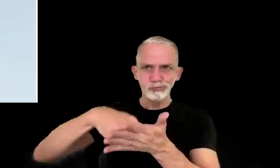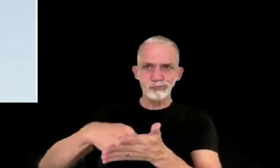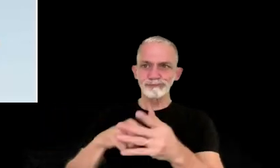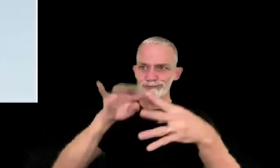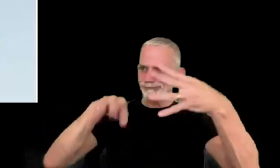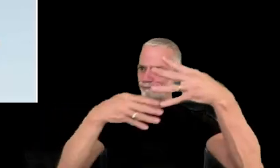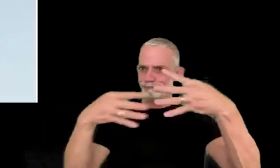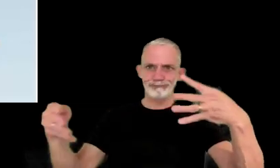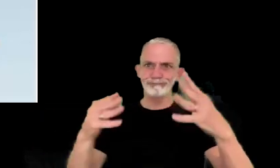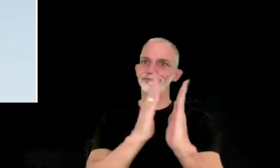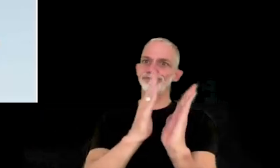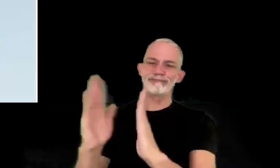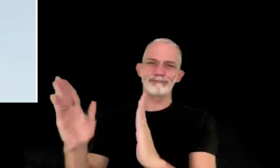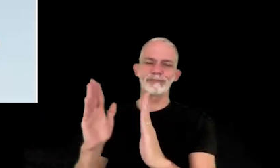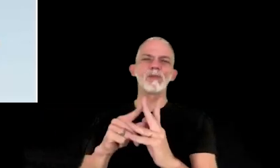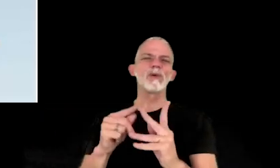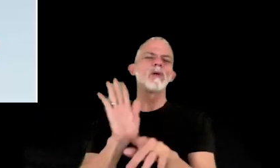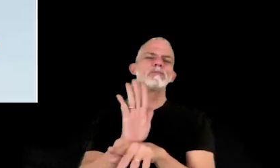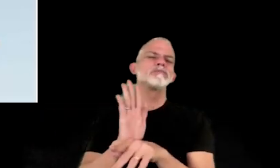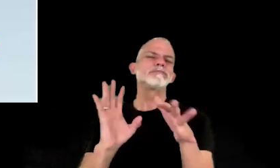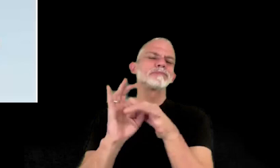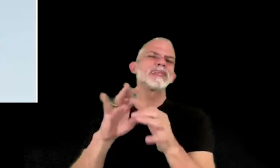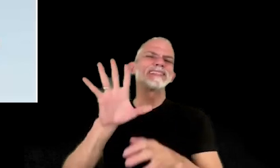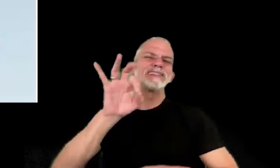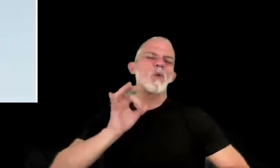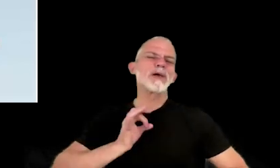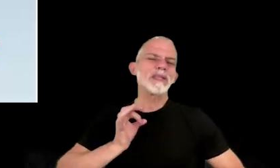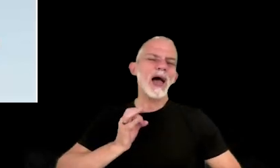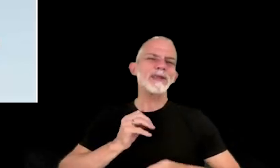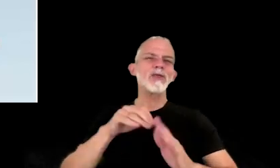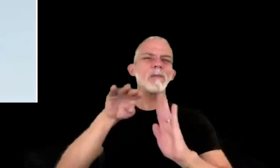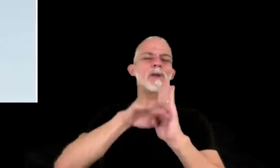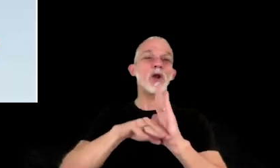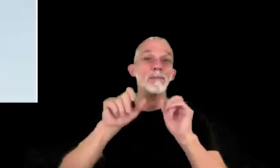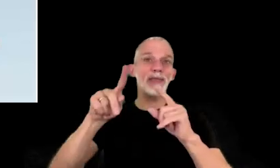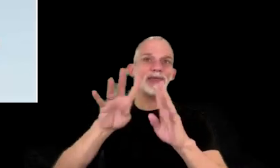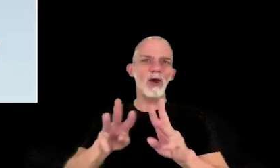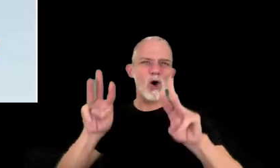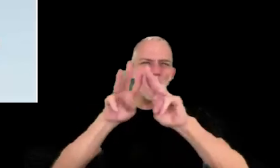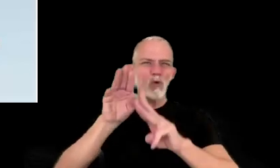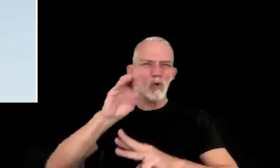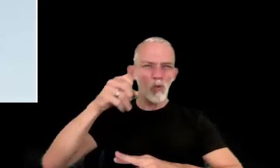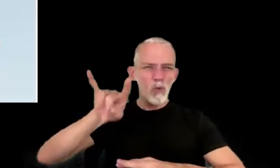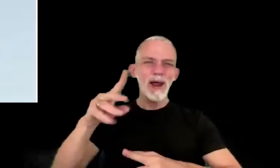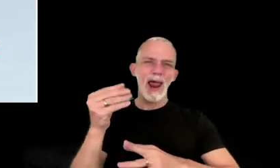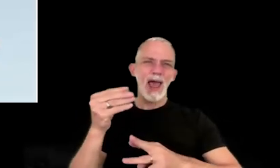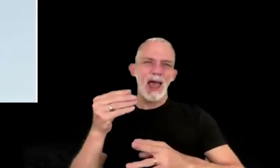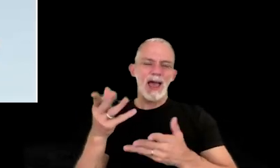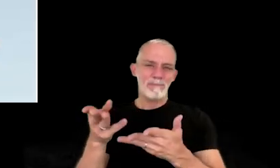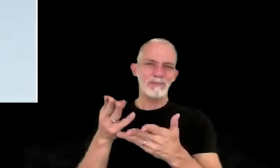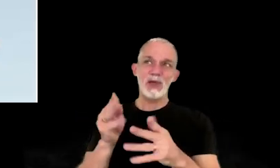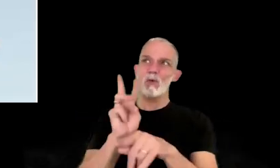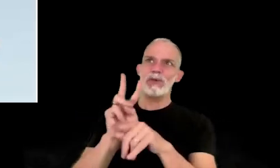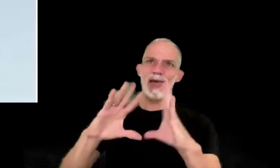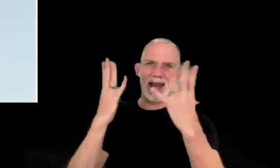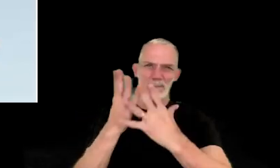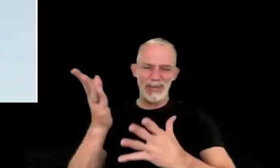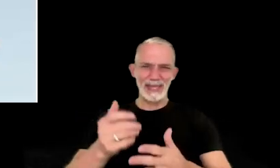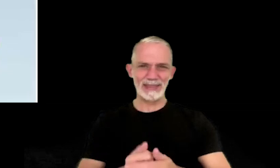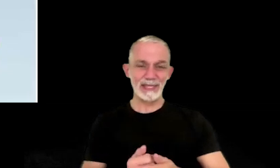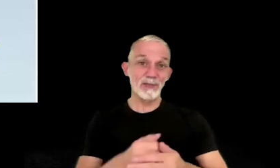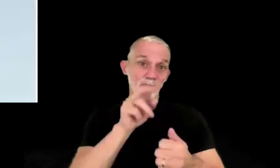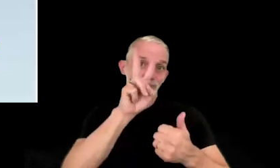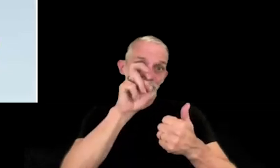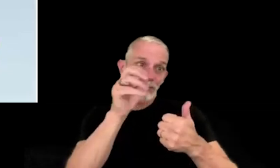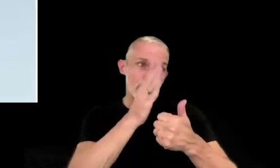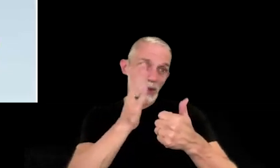relacionada con los 50 años, ¿no?, del Programa de Naciones Unidas para el Medio Ambiente, y son aspectos que obviamente